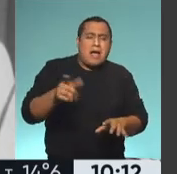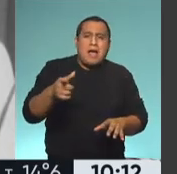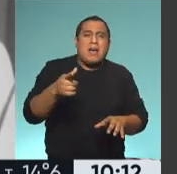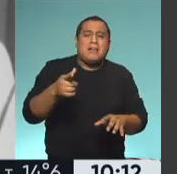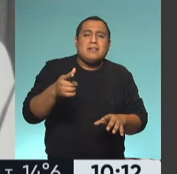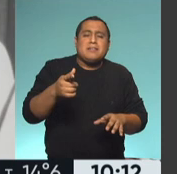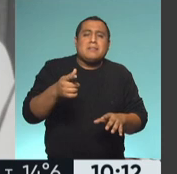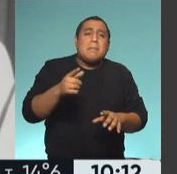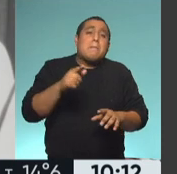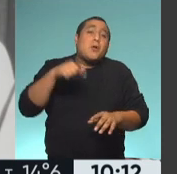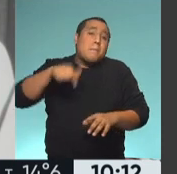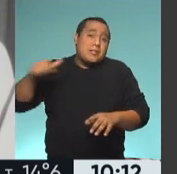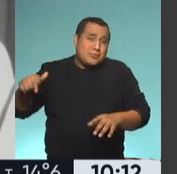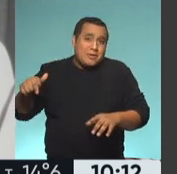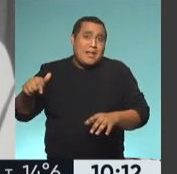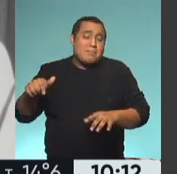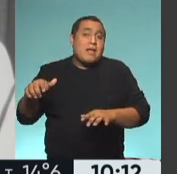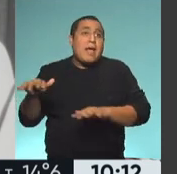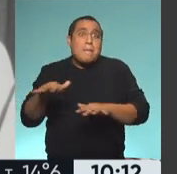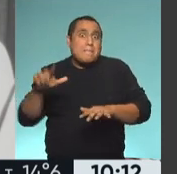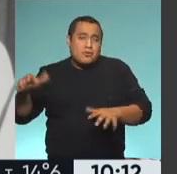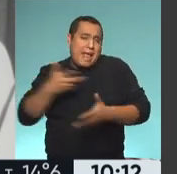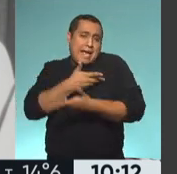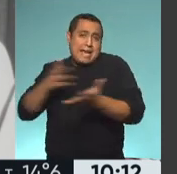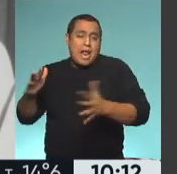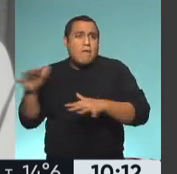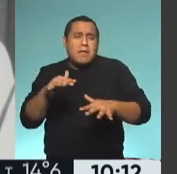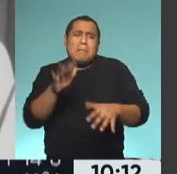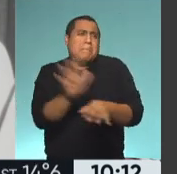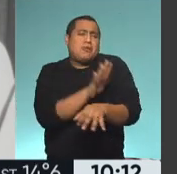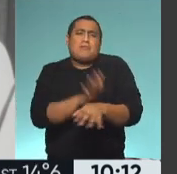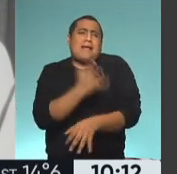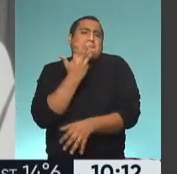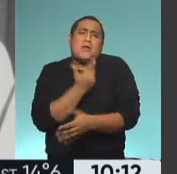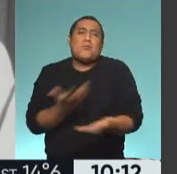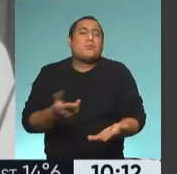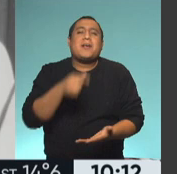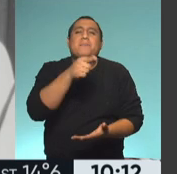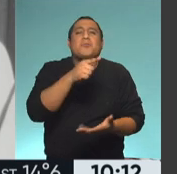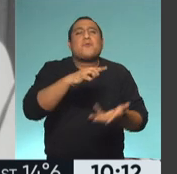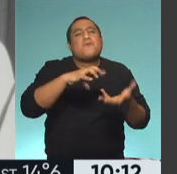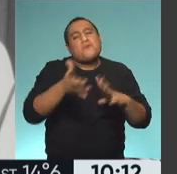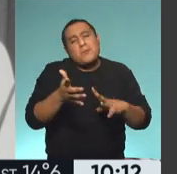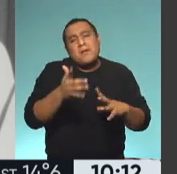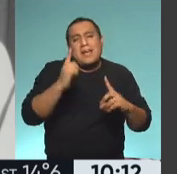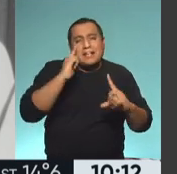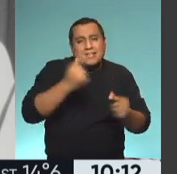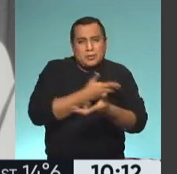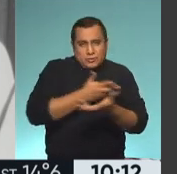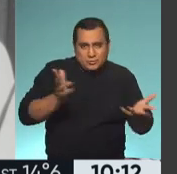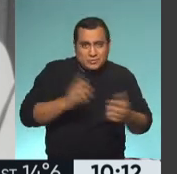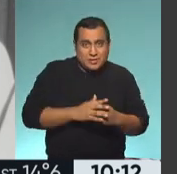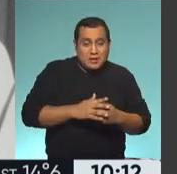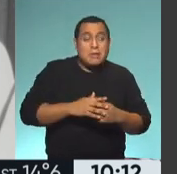al público le encantó el personaje. La crítica social que surgía de sus películas